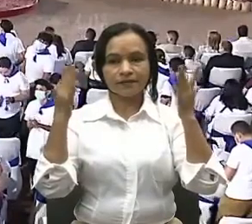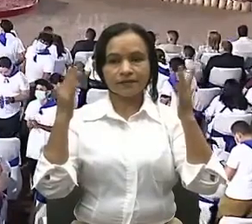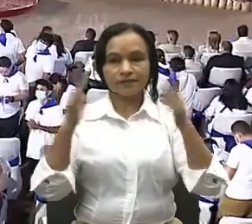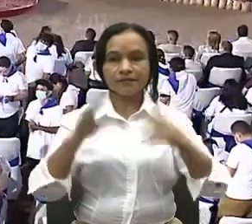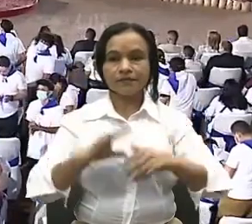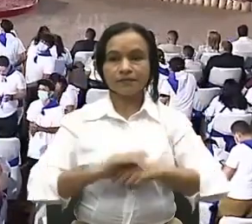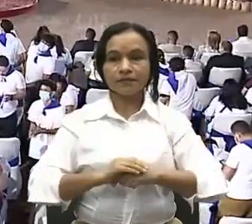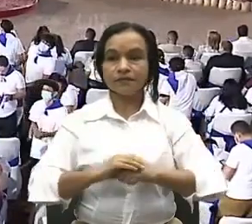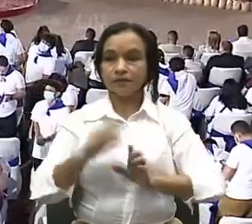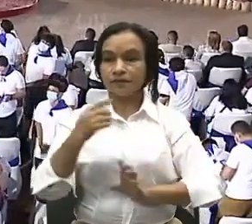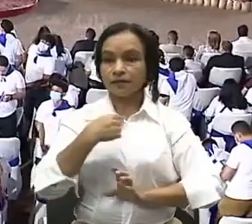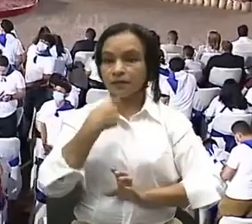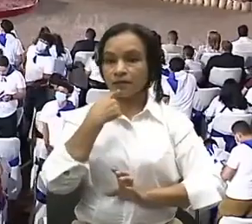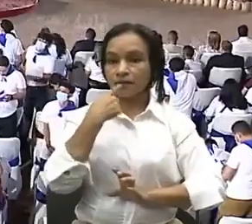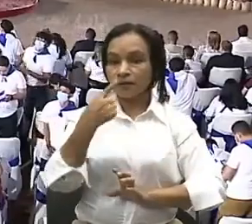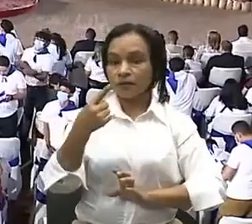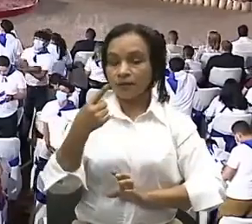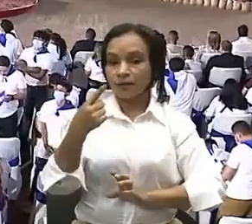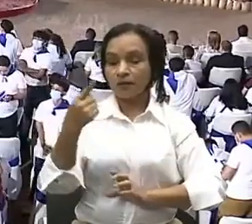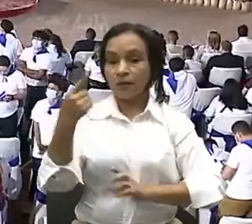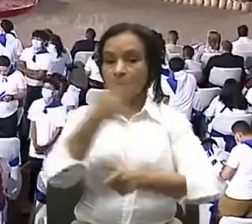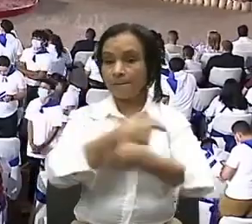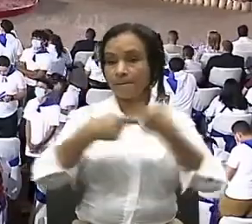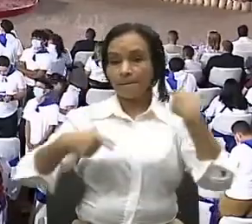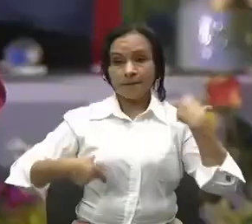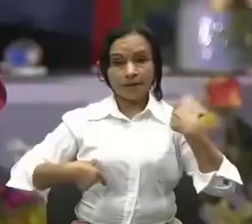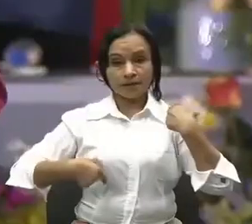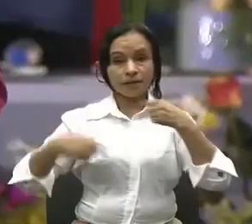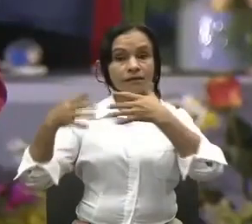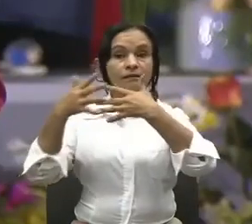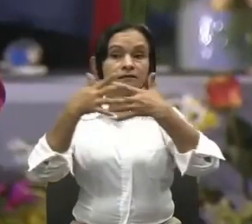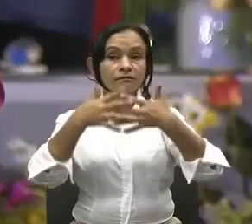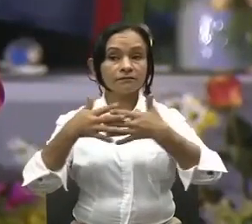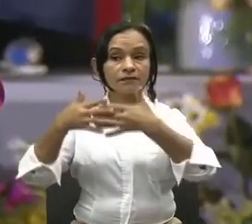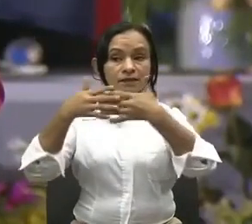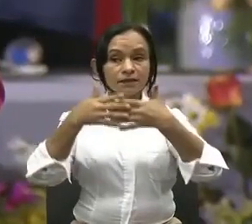Y yo le digo al presidente Biden